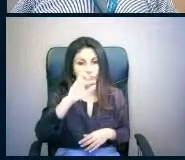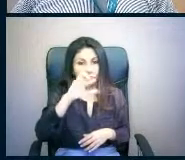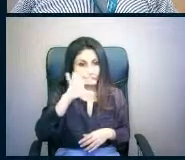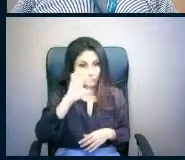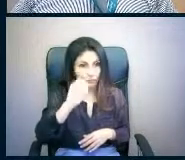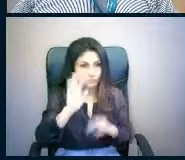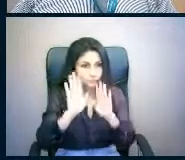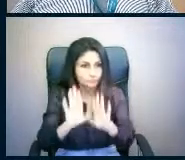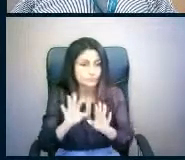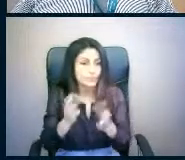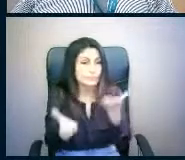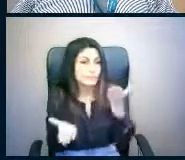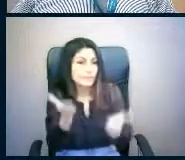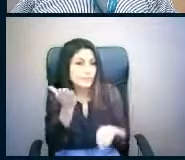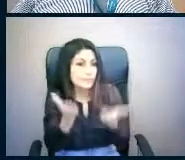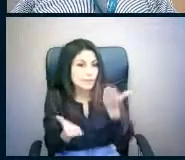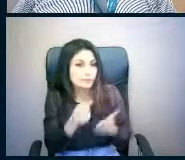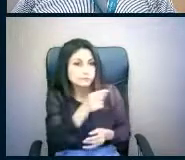del peso que tenga